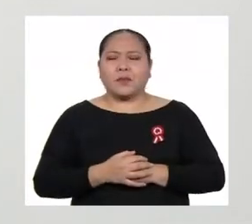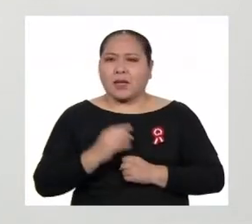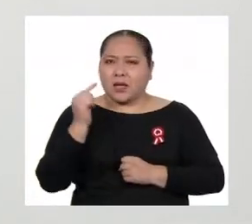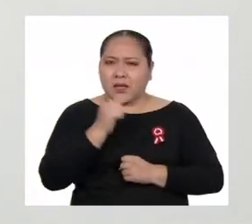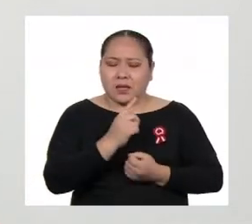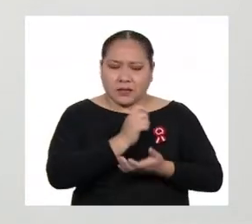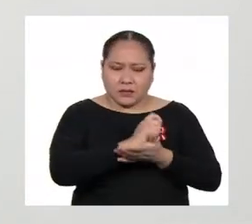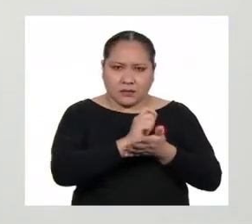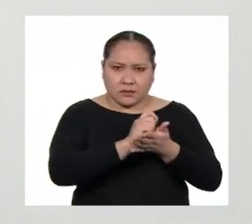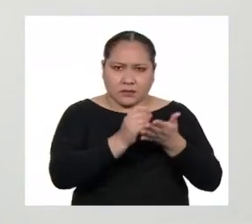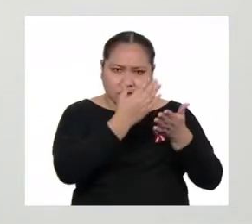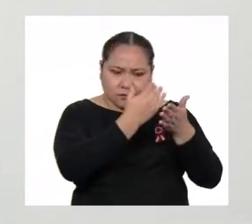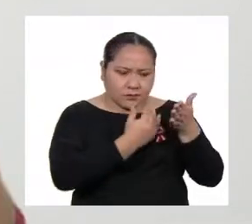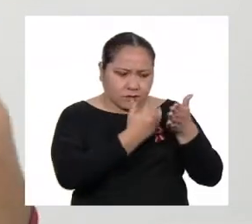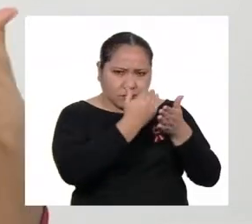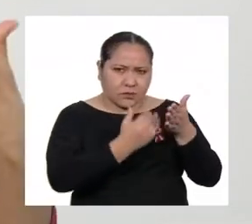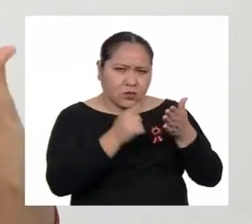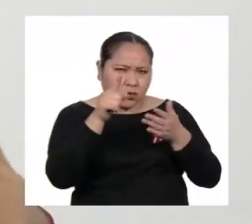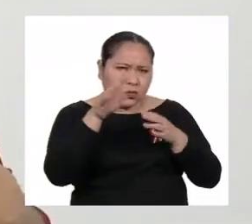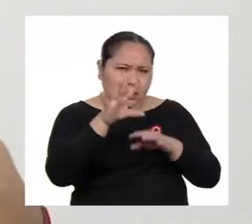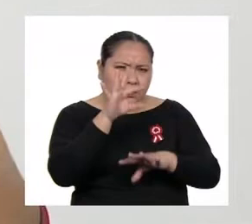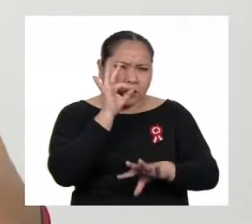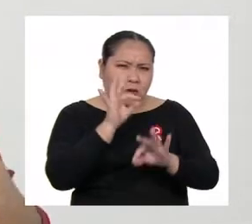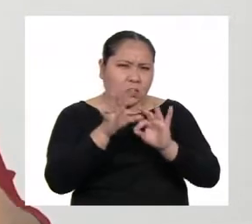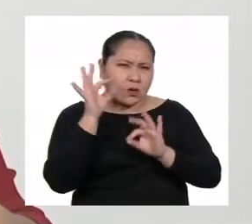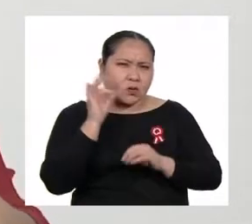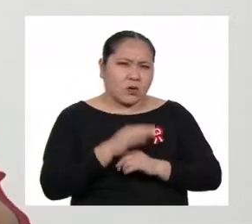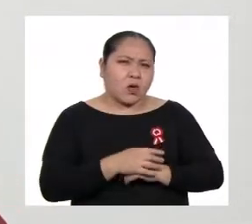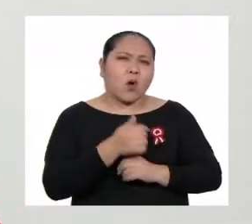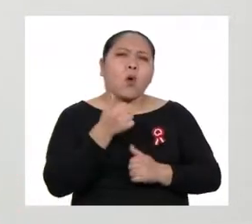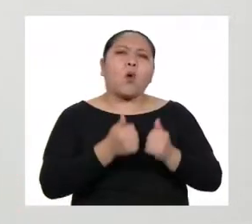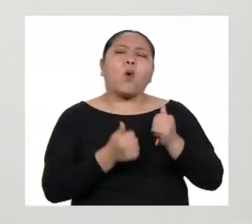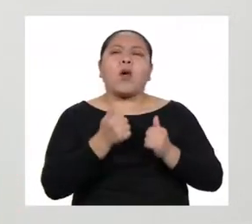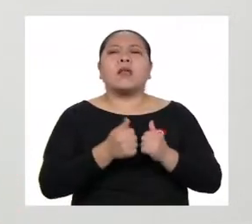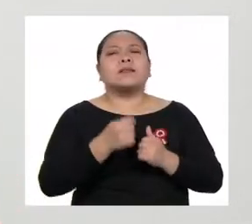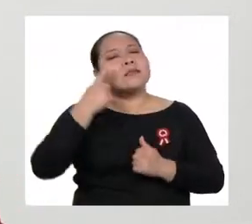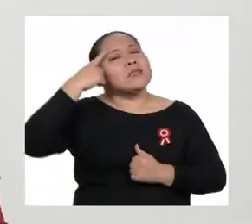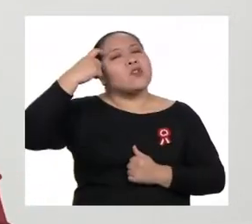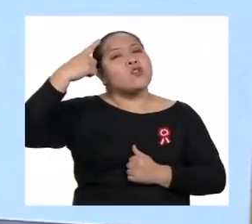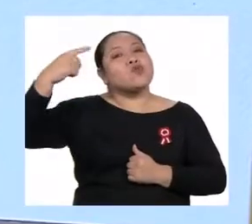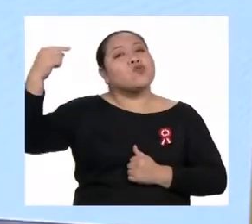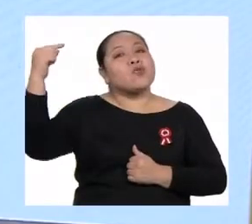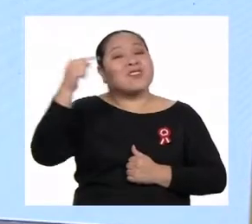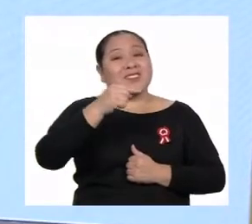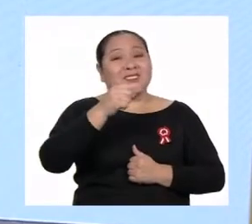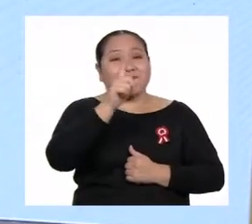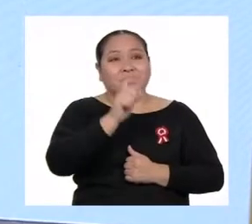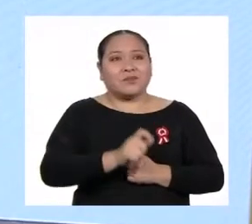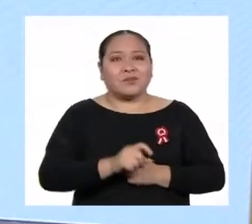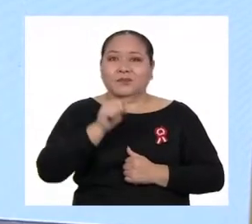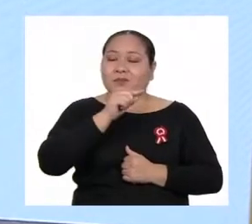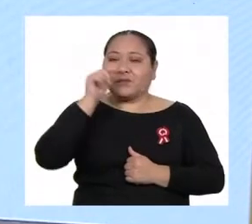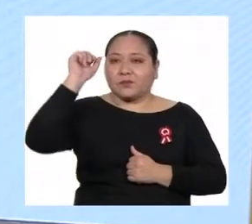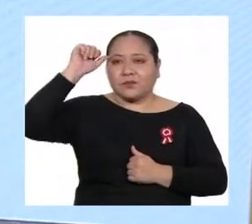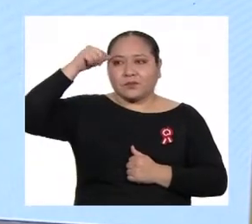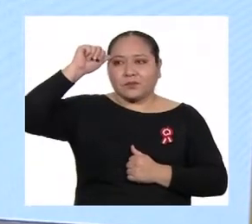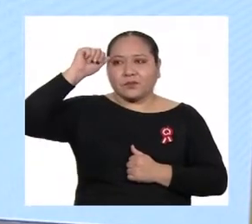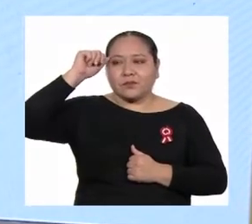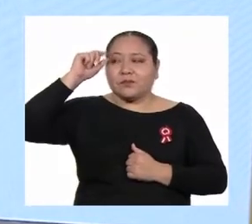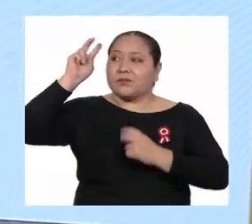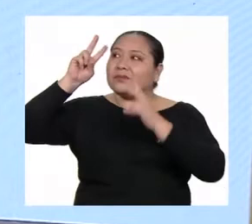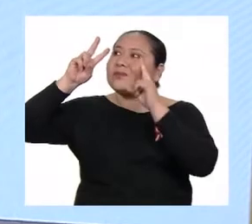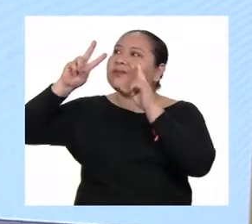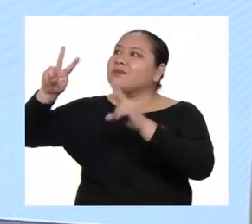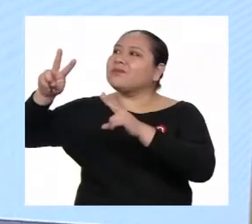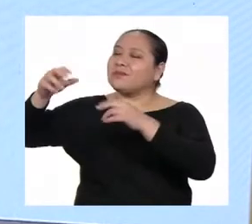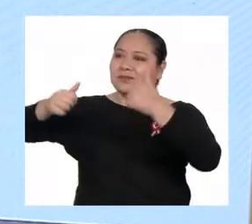este texto has podido identificar cuáles eran los sueños del autor. Él recuerda que miraba a los soldados